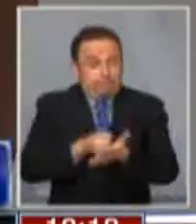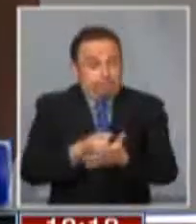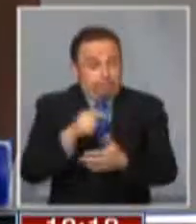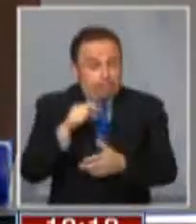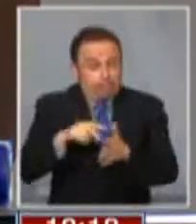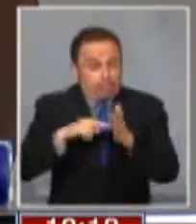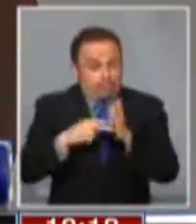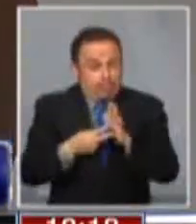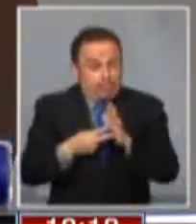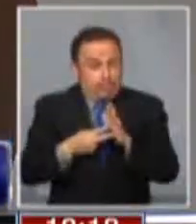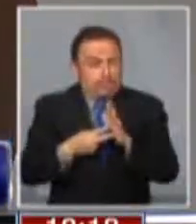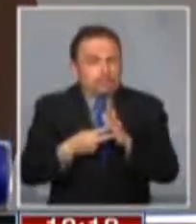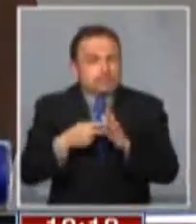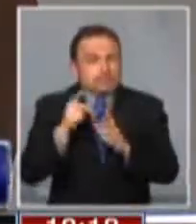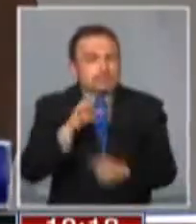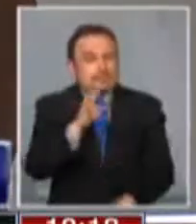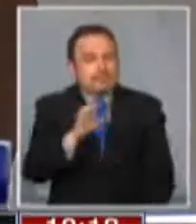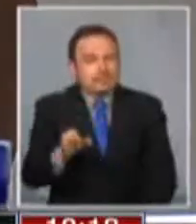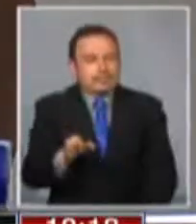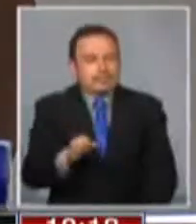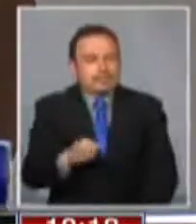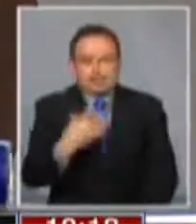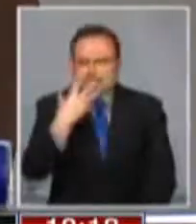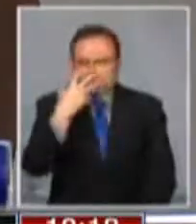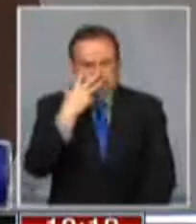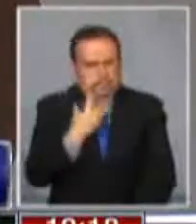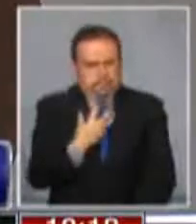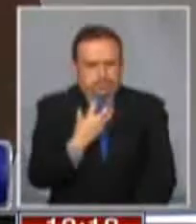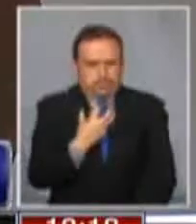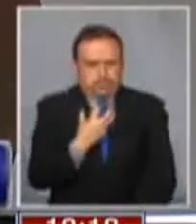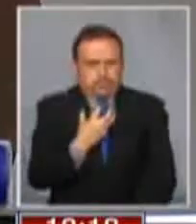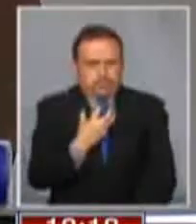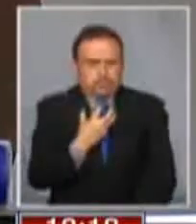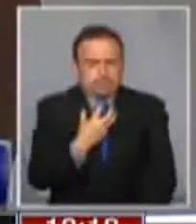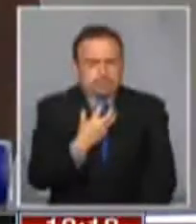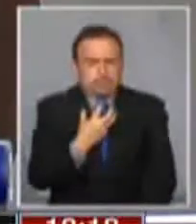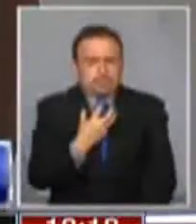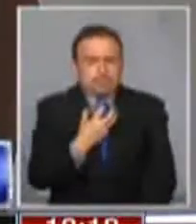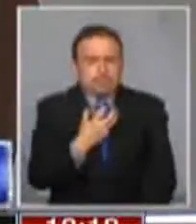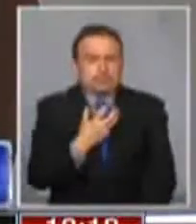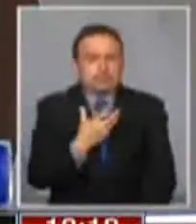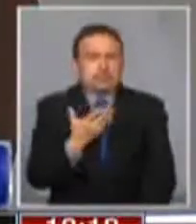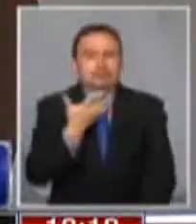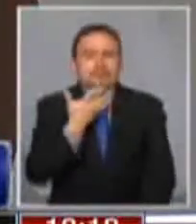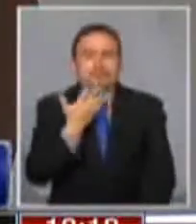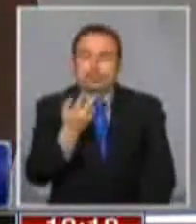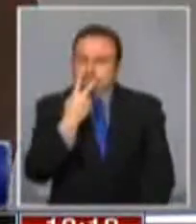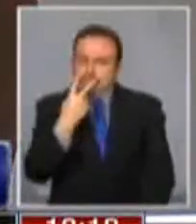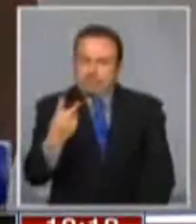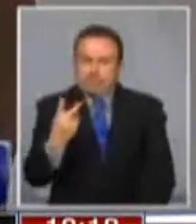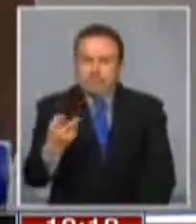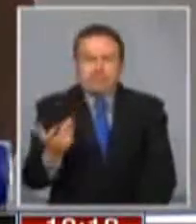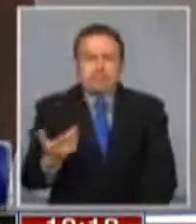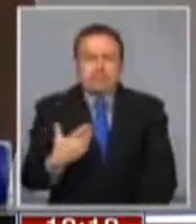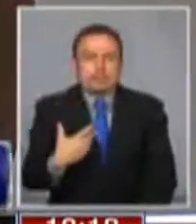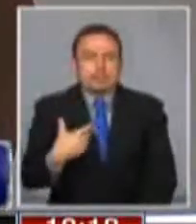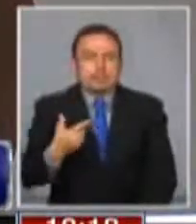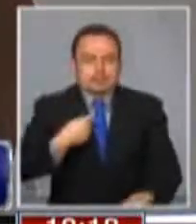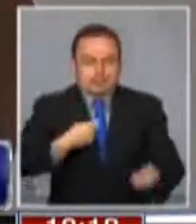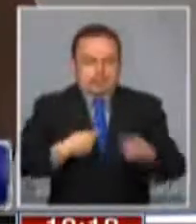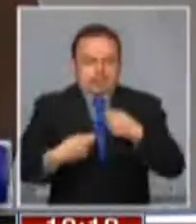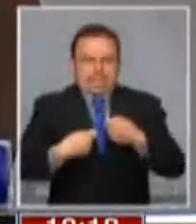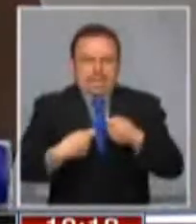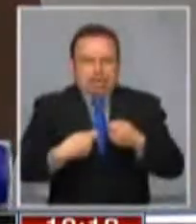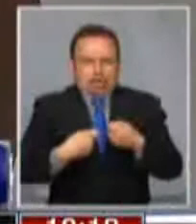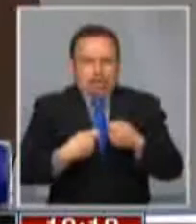asunto, vemos que la gente está muy indignada, está muy enojada de cómo ve que le están despojando sus